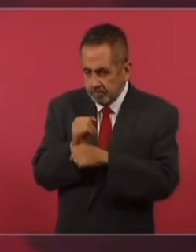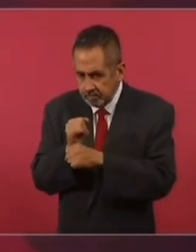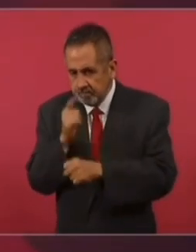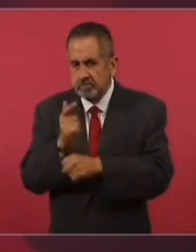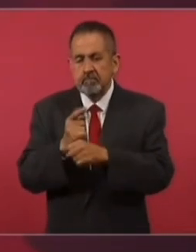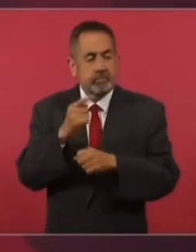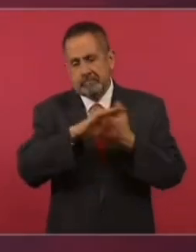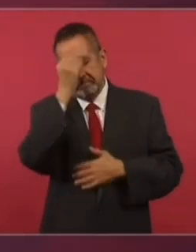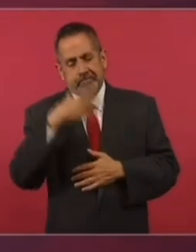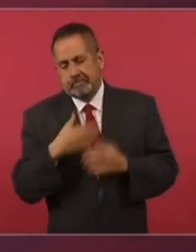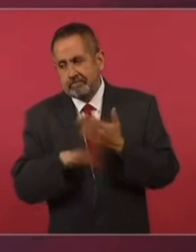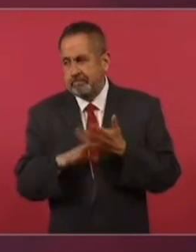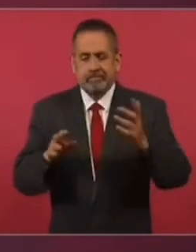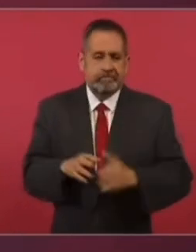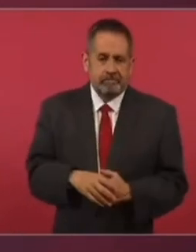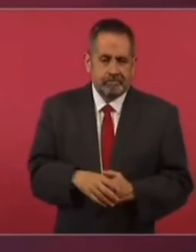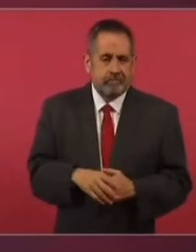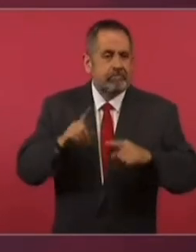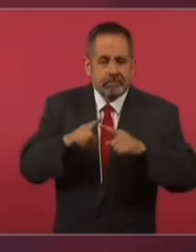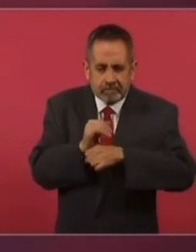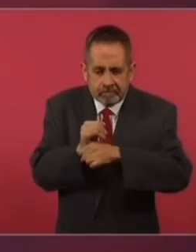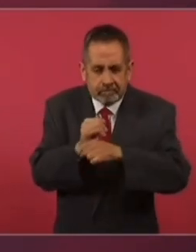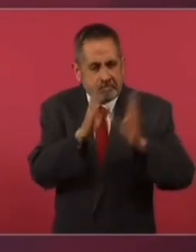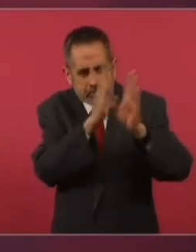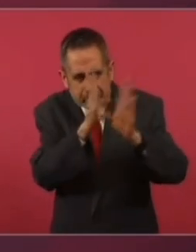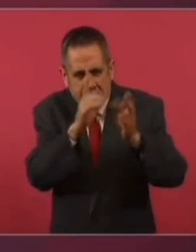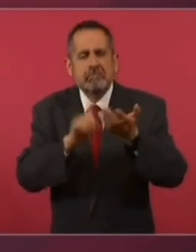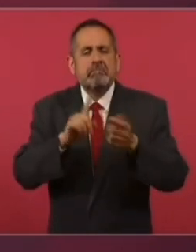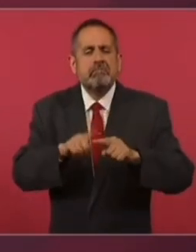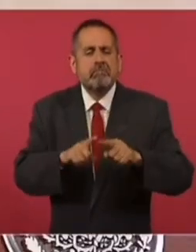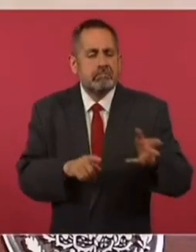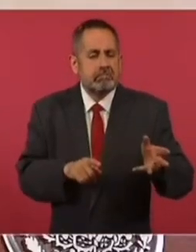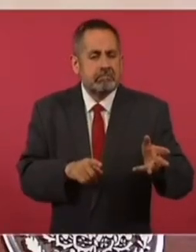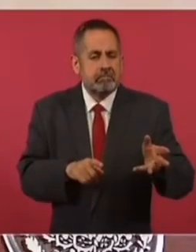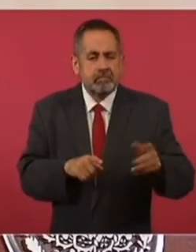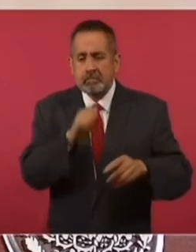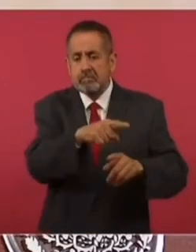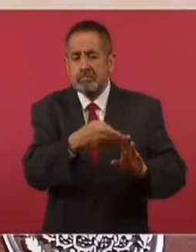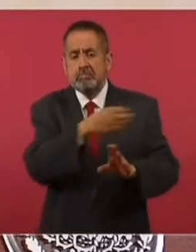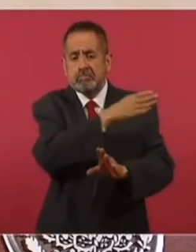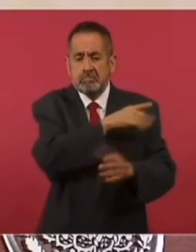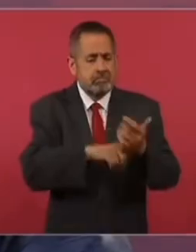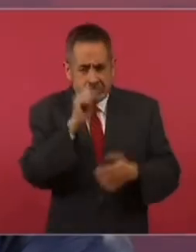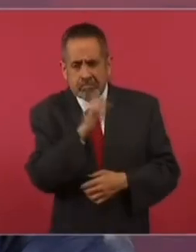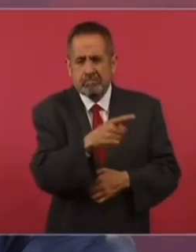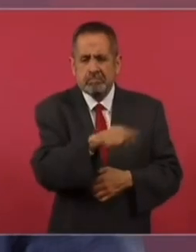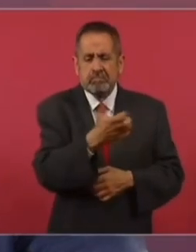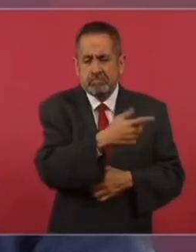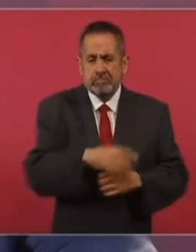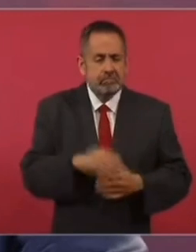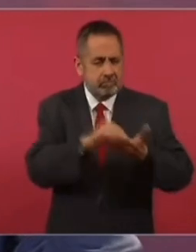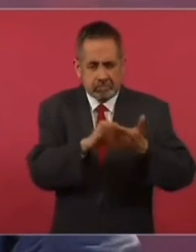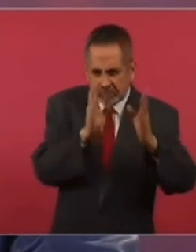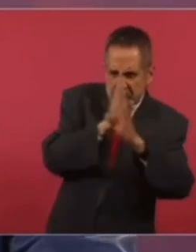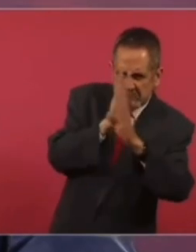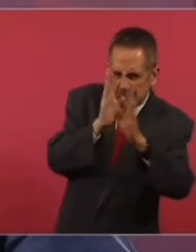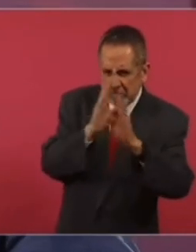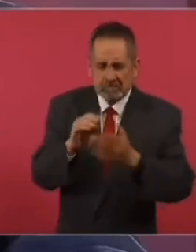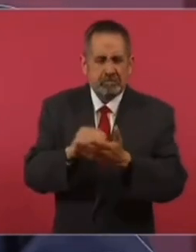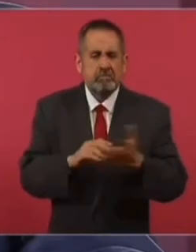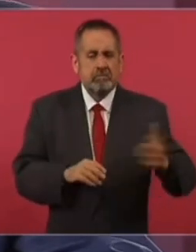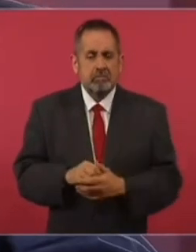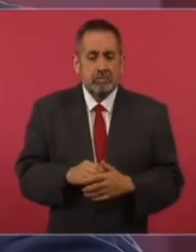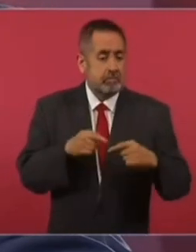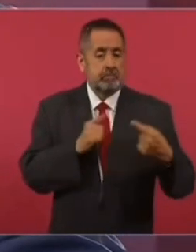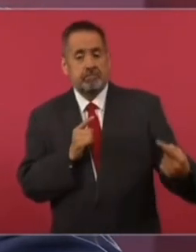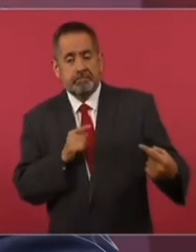de perjudicarnos. ¿Quiénes son los que espían todavía? Los que espiaban antes y siguen espiando, que ahora